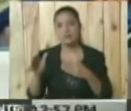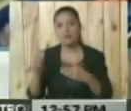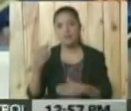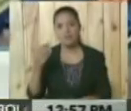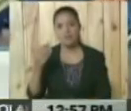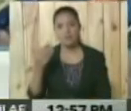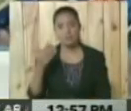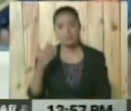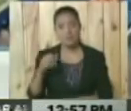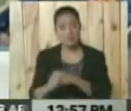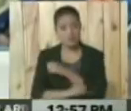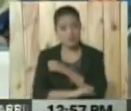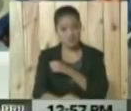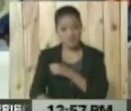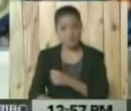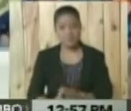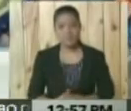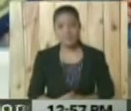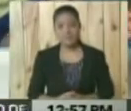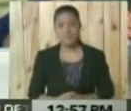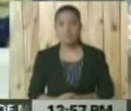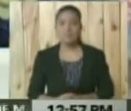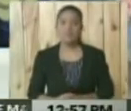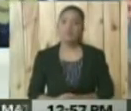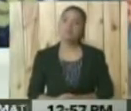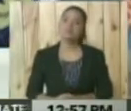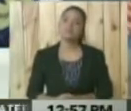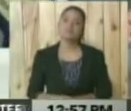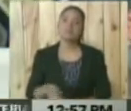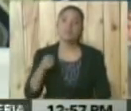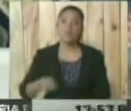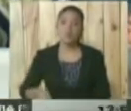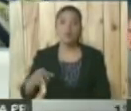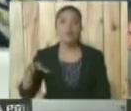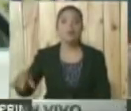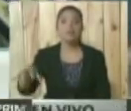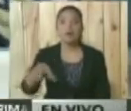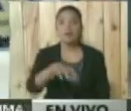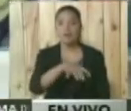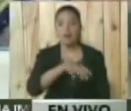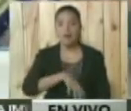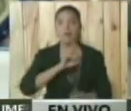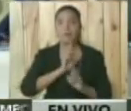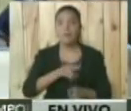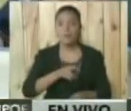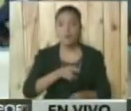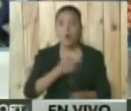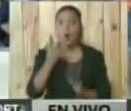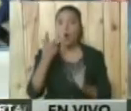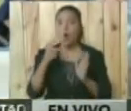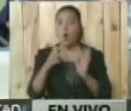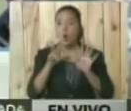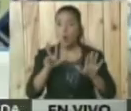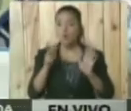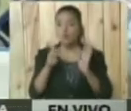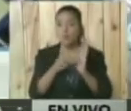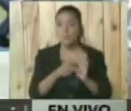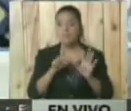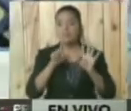que se cometió. El hecho de que tribunales estatales hayan respondido a las más de